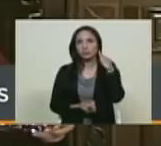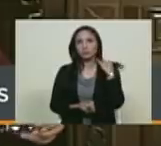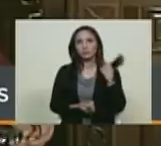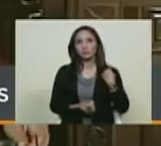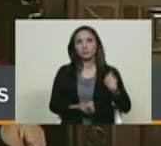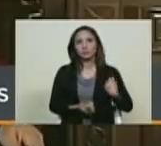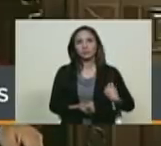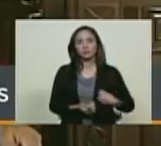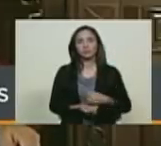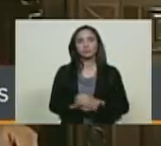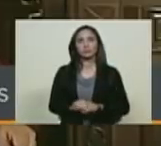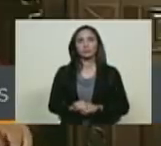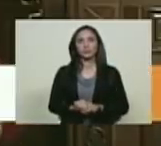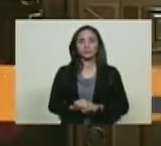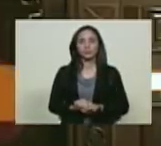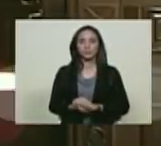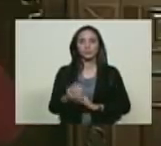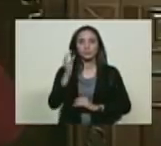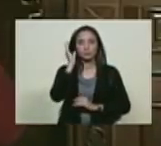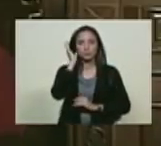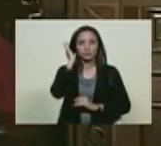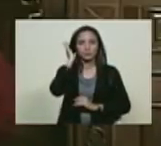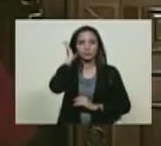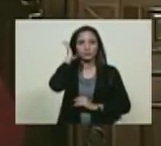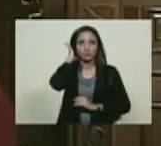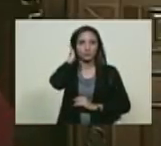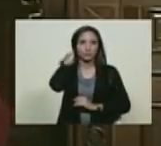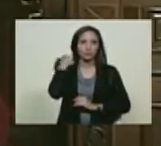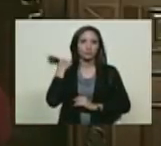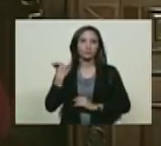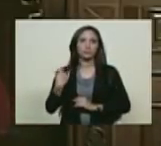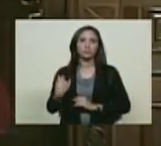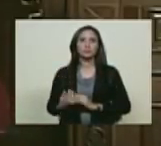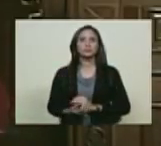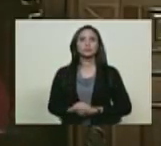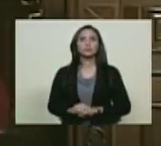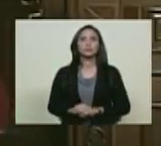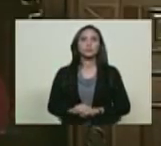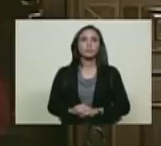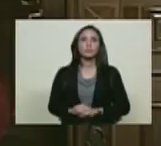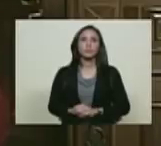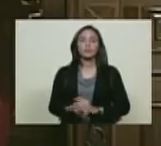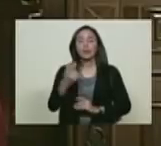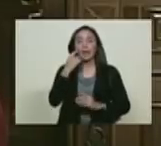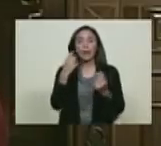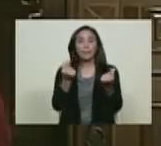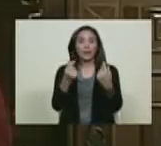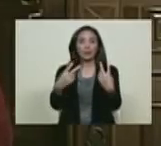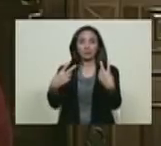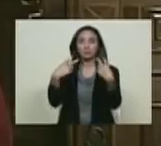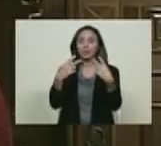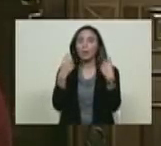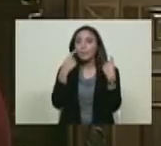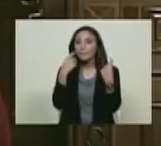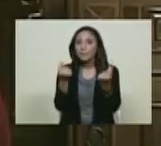terrorista. Ahora, surgen nuevos elementos. Yo quisiera que ustedes le pongan mucha atención a este video,